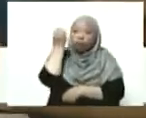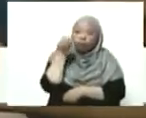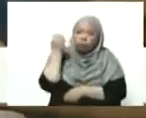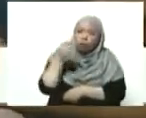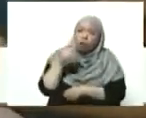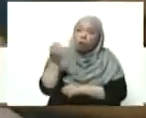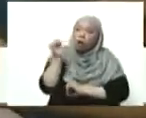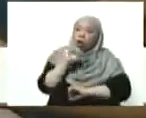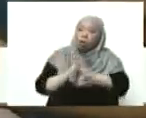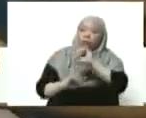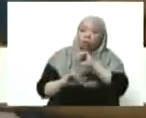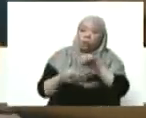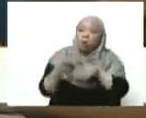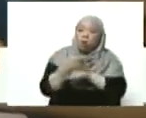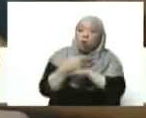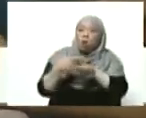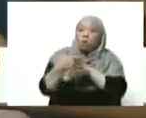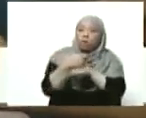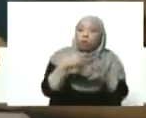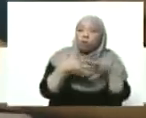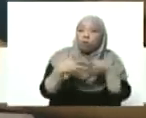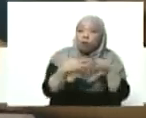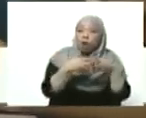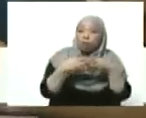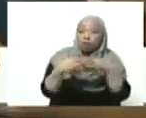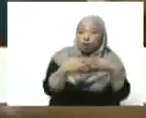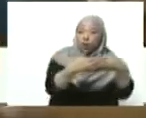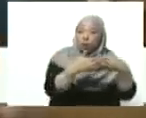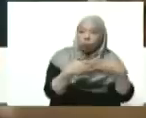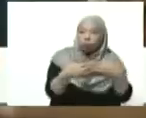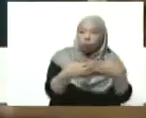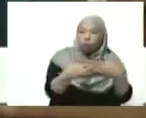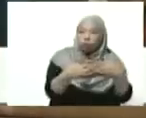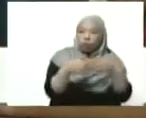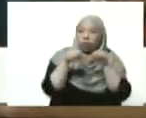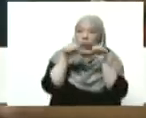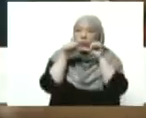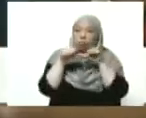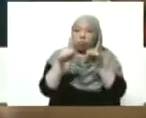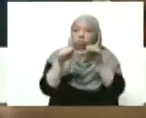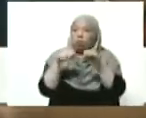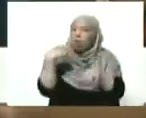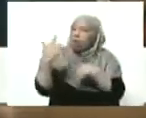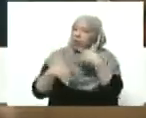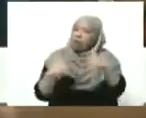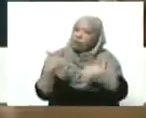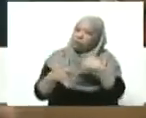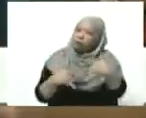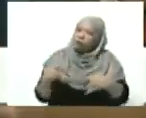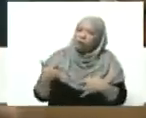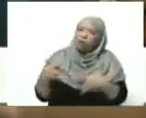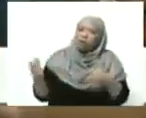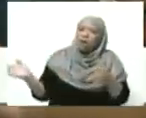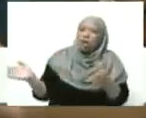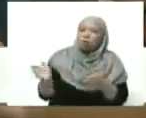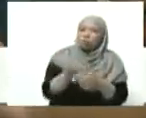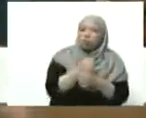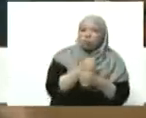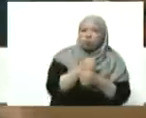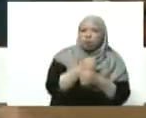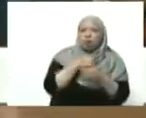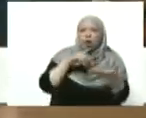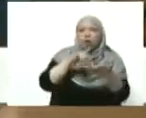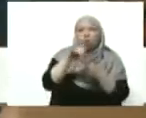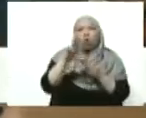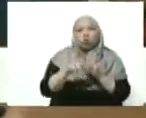del gobierno de los Estados Unidos de continuar con las acciones de incautación de los bienes de